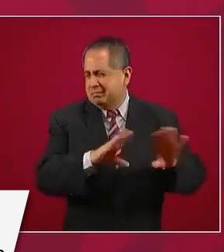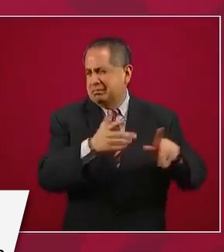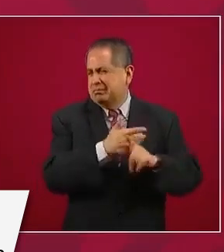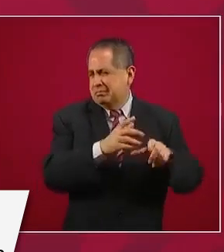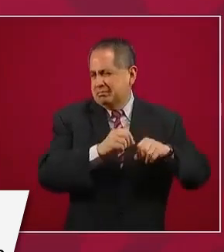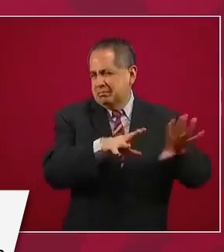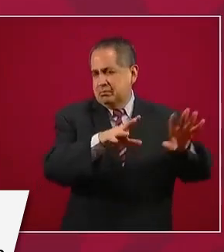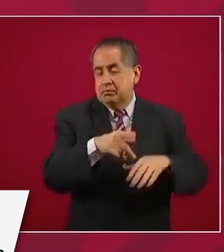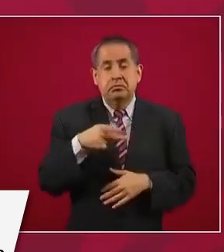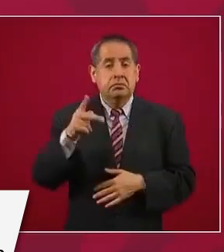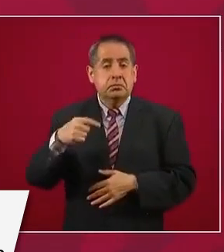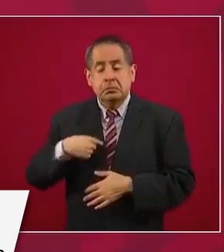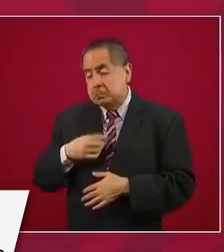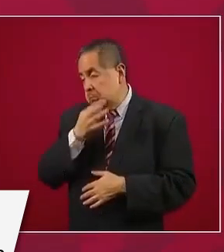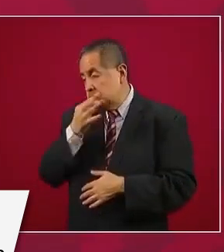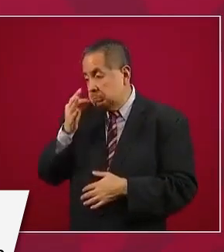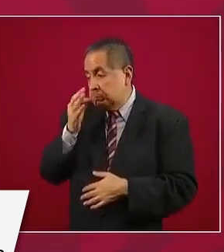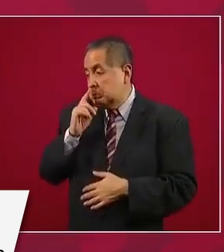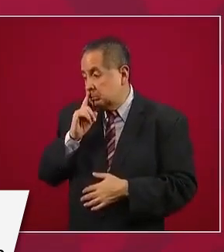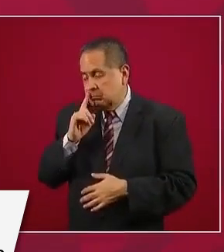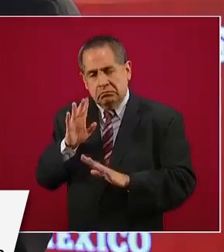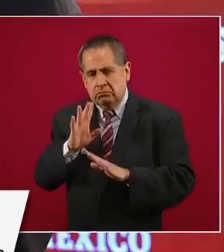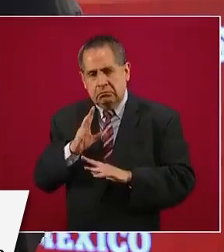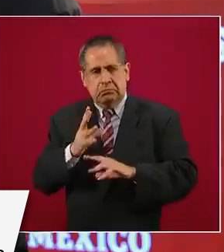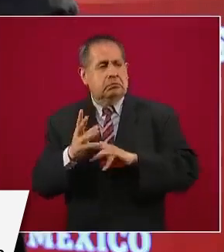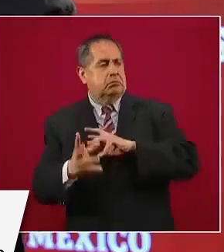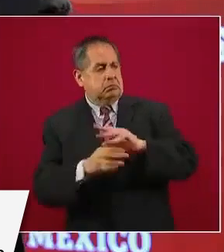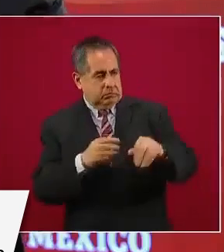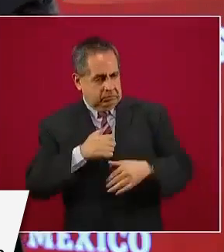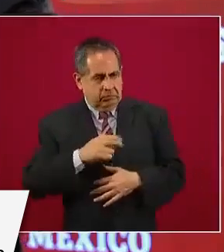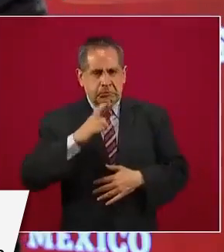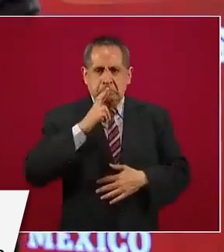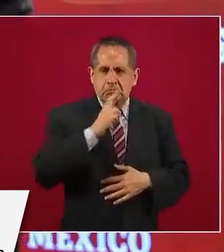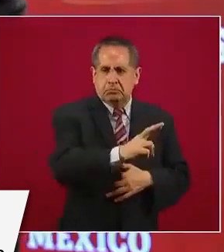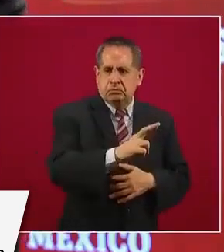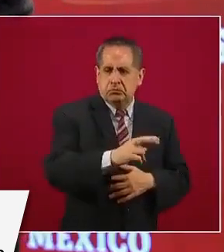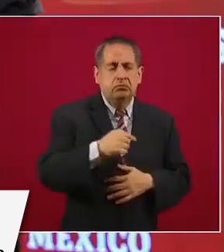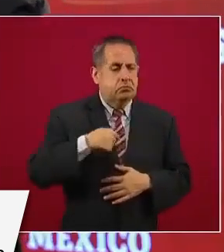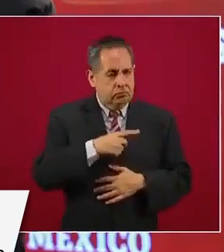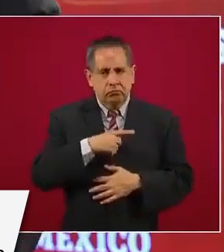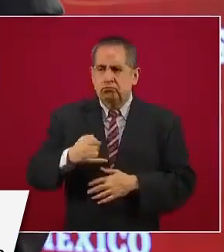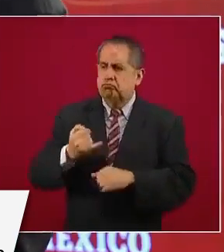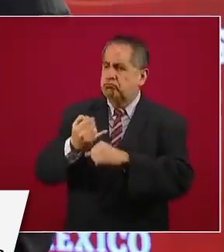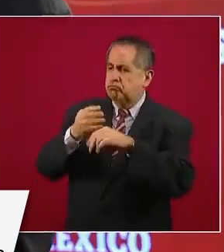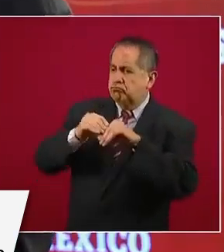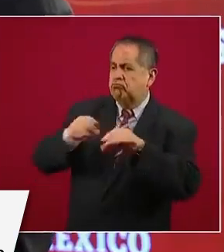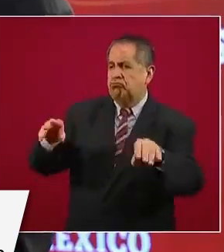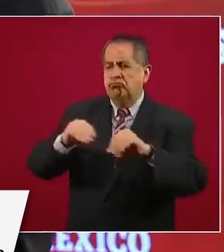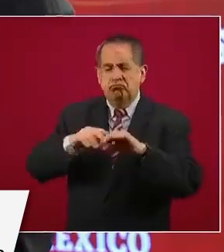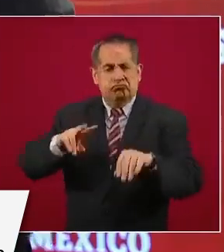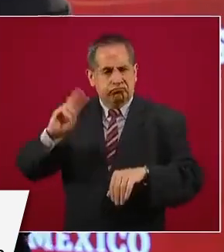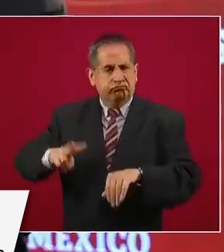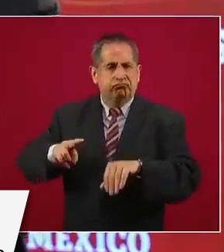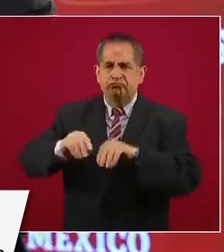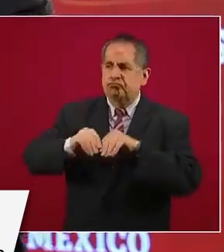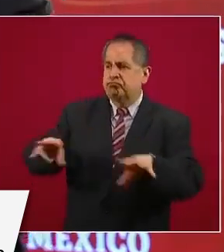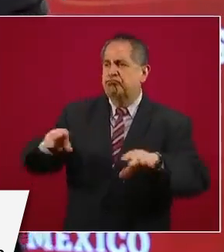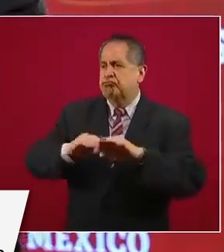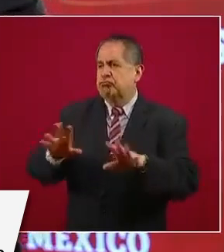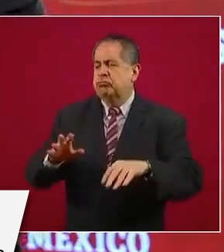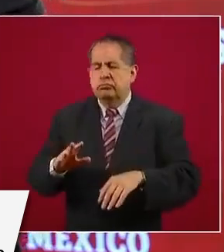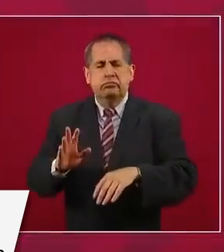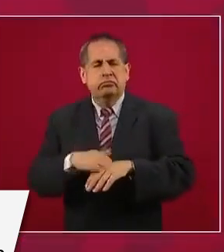puedo quedar callado, tengo que utilizar mi derecho de réplica porque le tengo que informar a la gente por